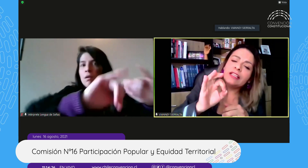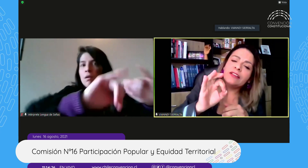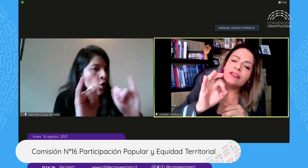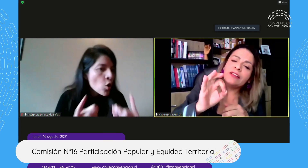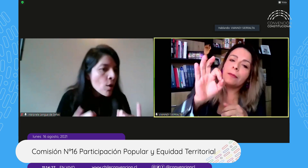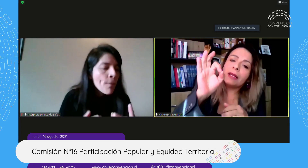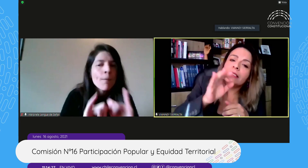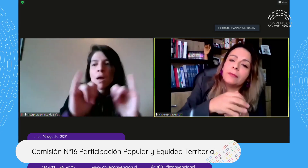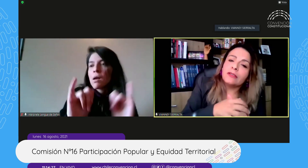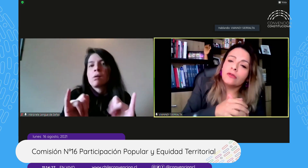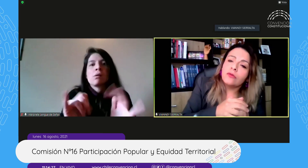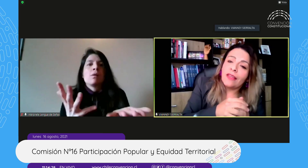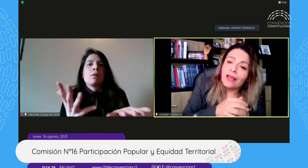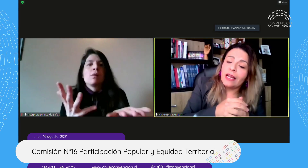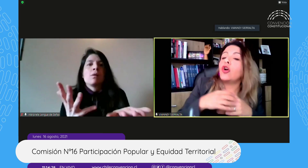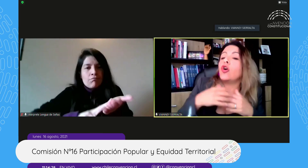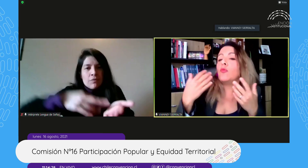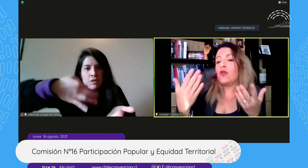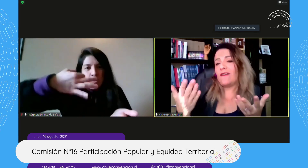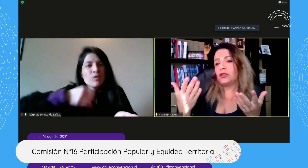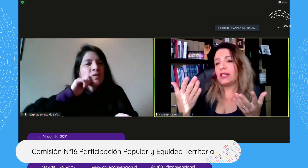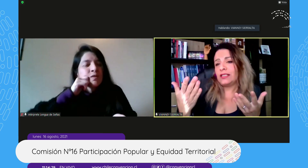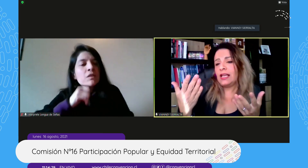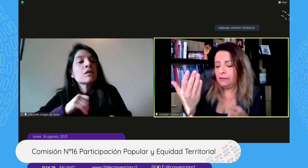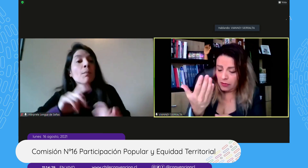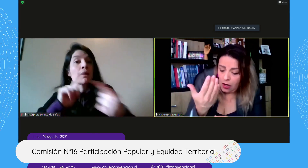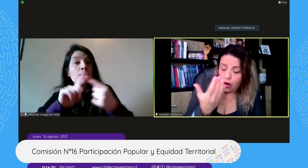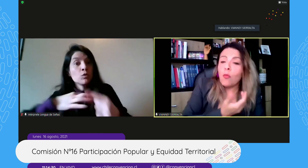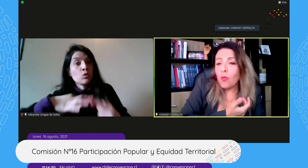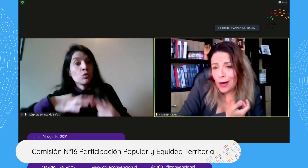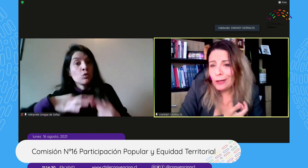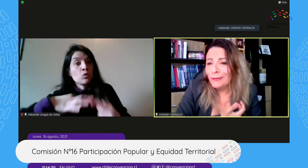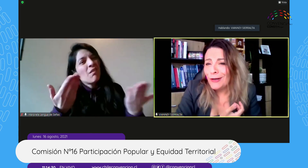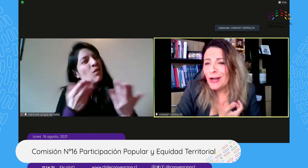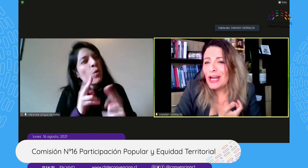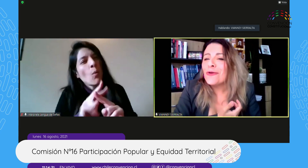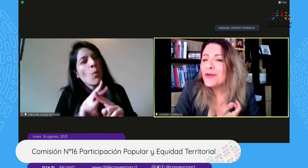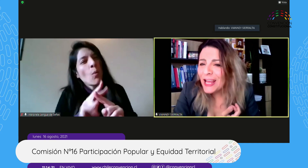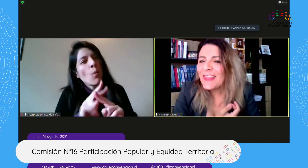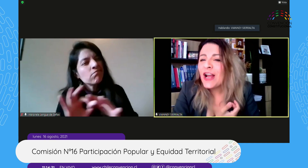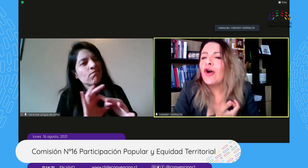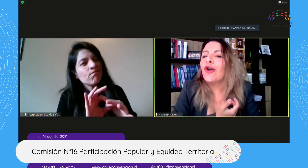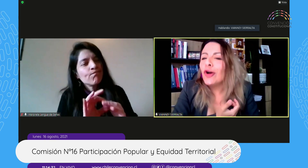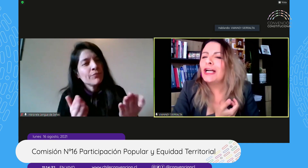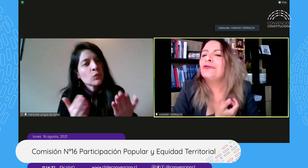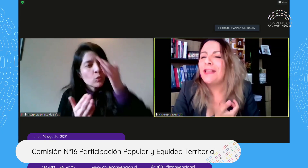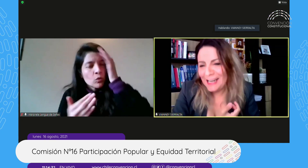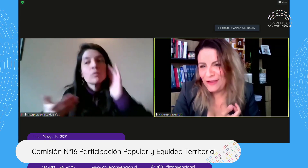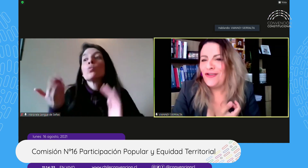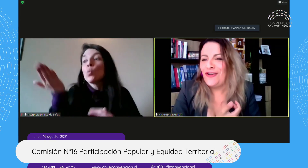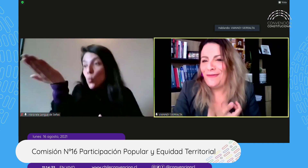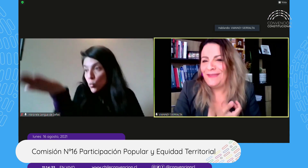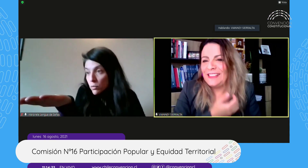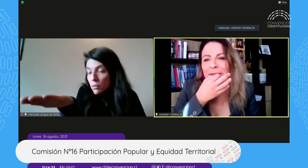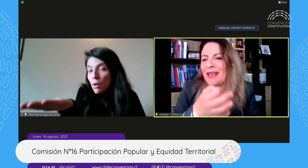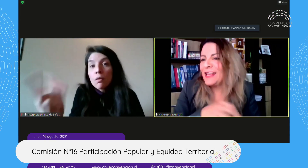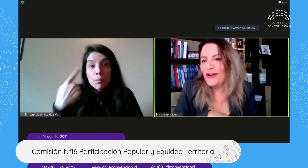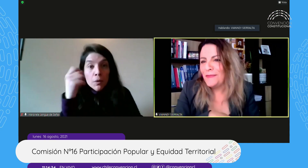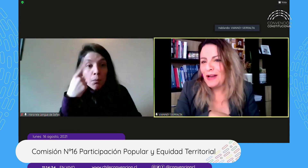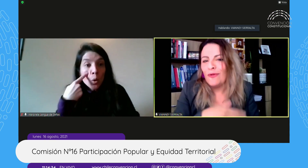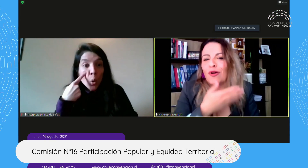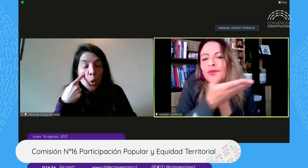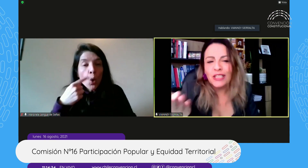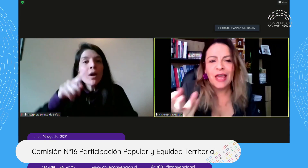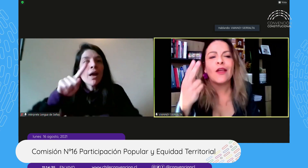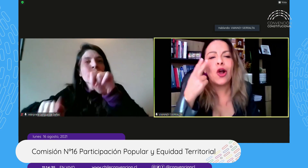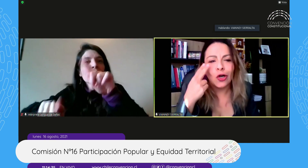esa efectividad de la participación ciudadana, ¿cómo lo vamos a hacer? Bueno, que usted conozca su territorio. Siempre digo